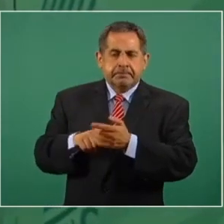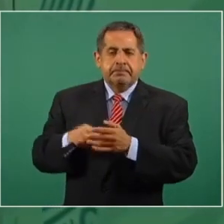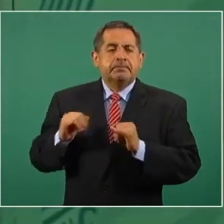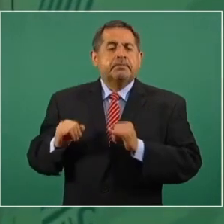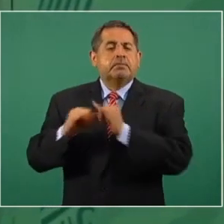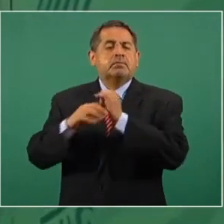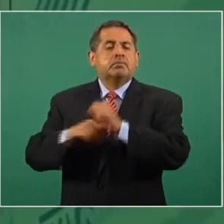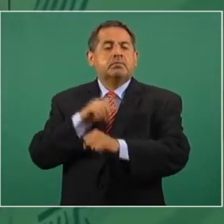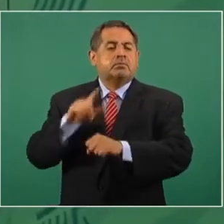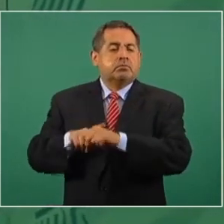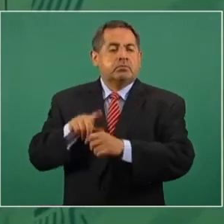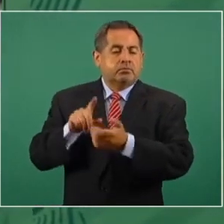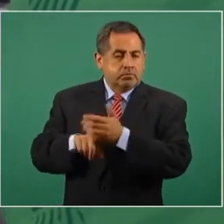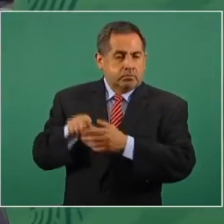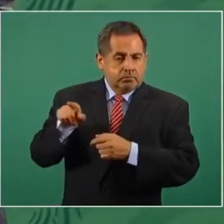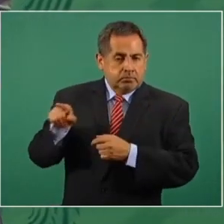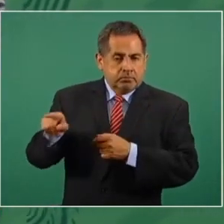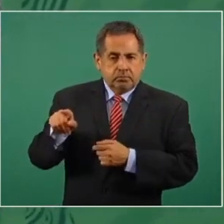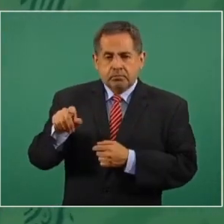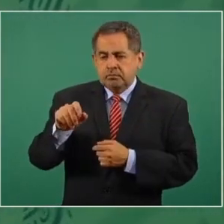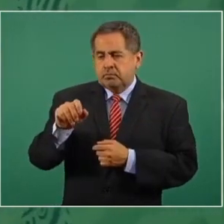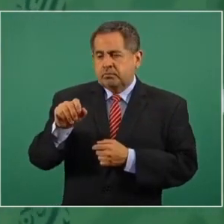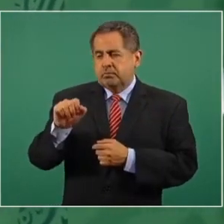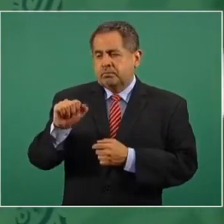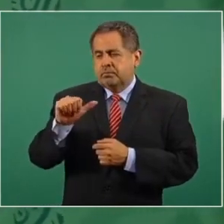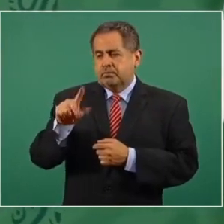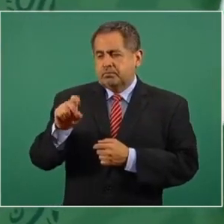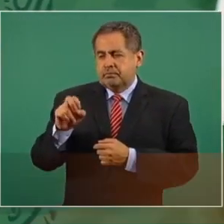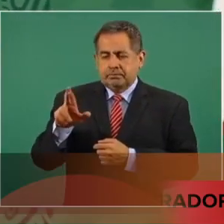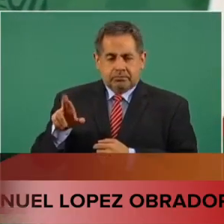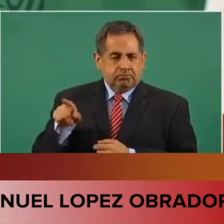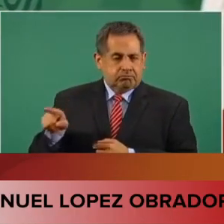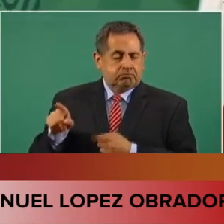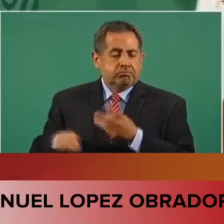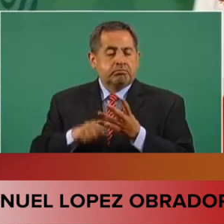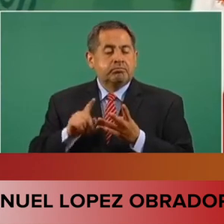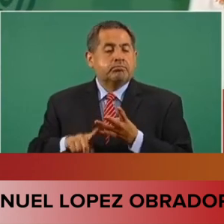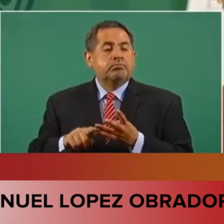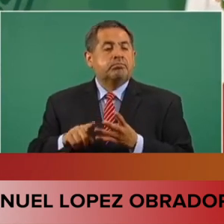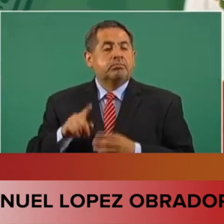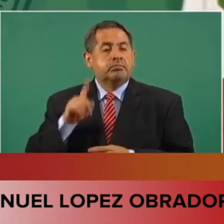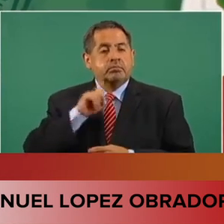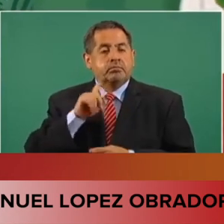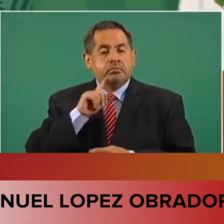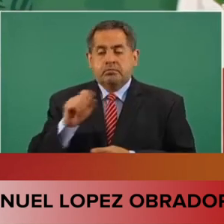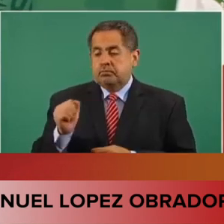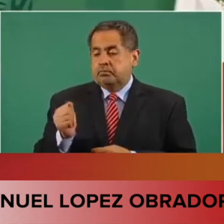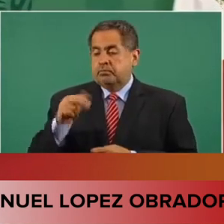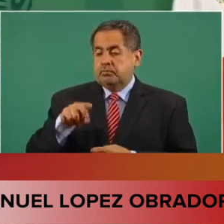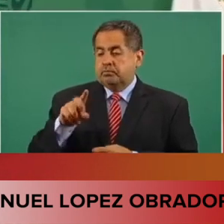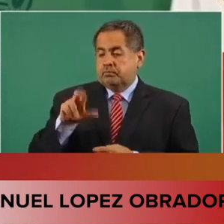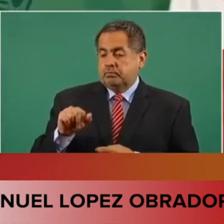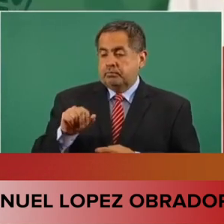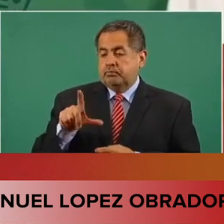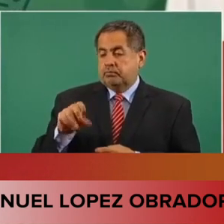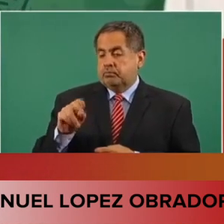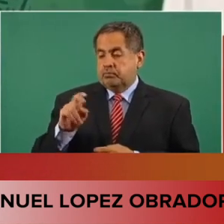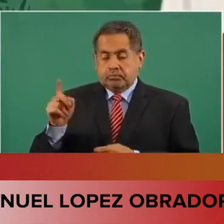y Nutrición, Salvador Subirán, y la doctora Sandra Rahmen